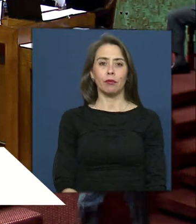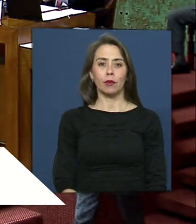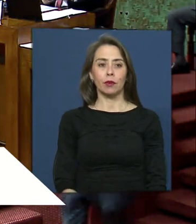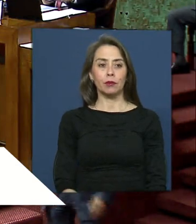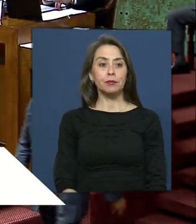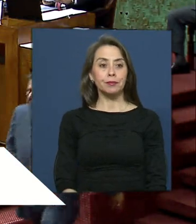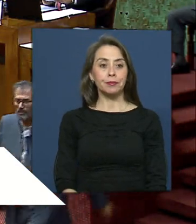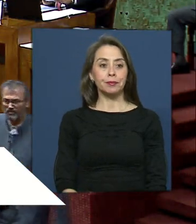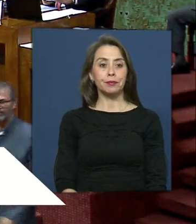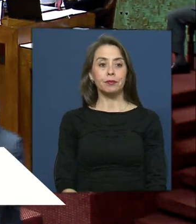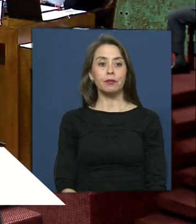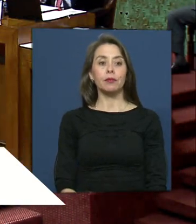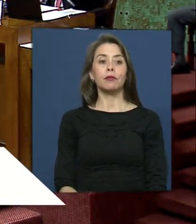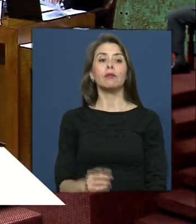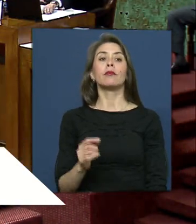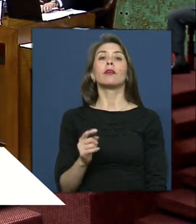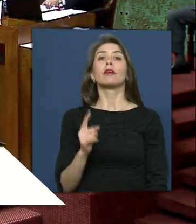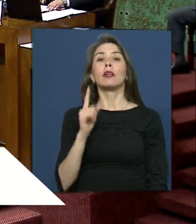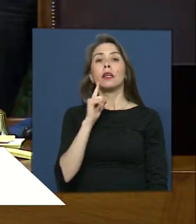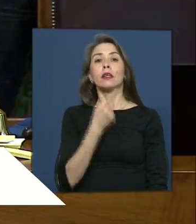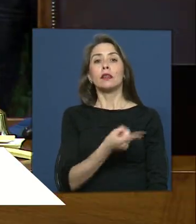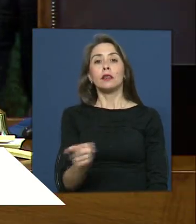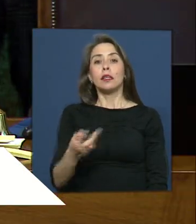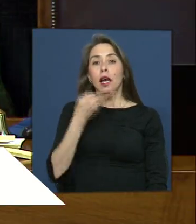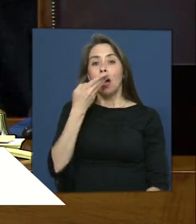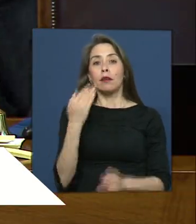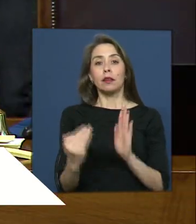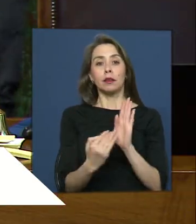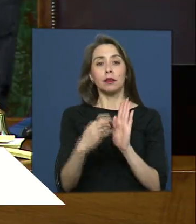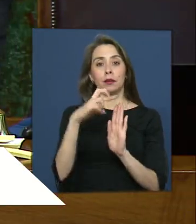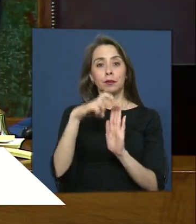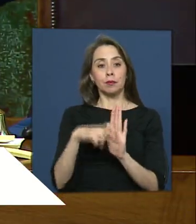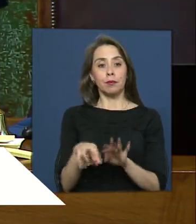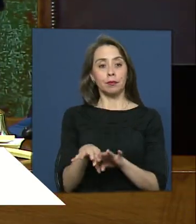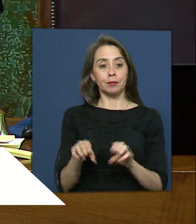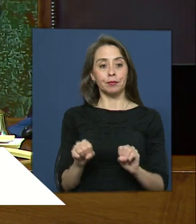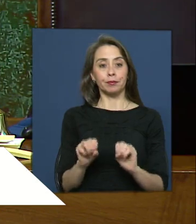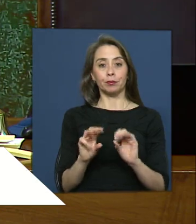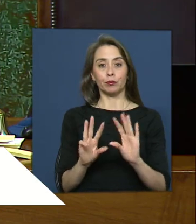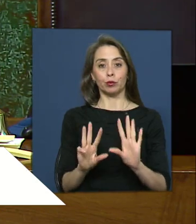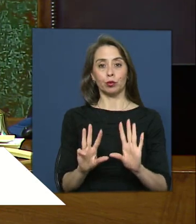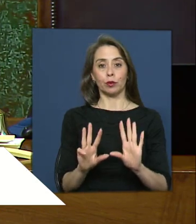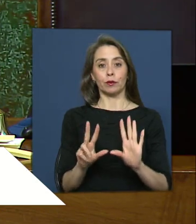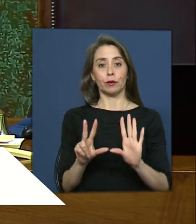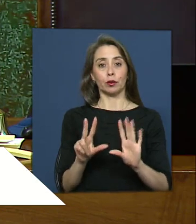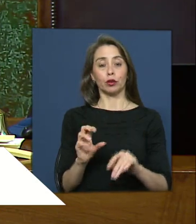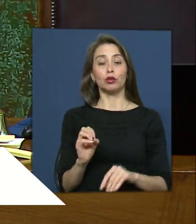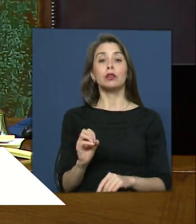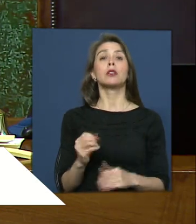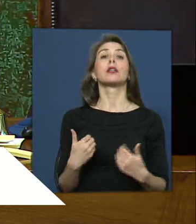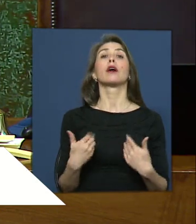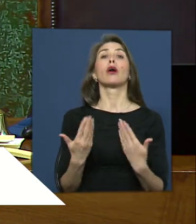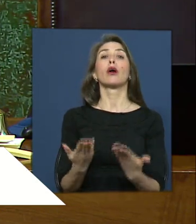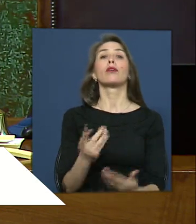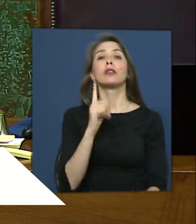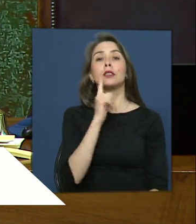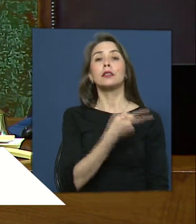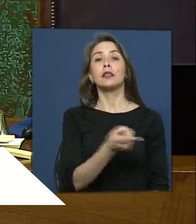Para hablar a favor del proyecto de resolución 980, se ofrece la